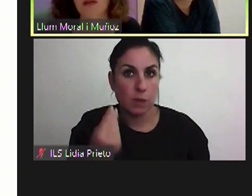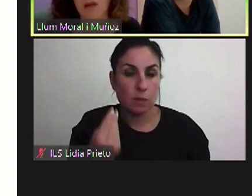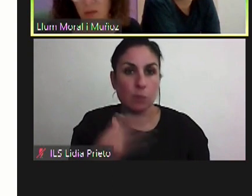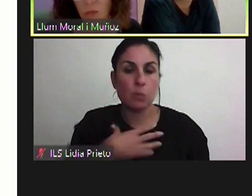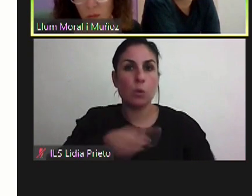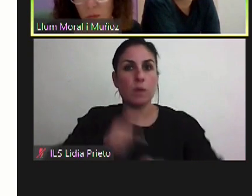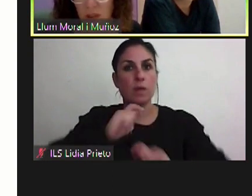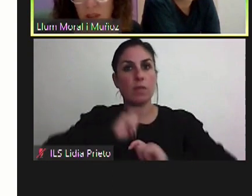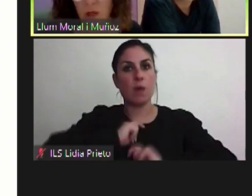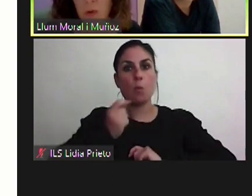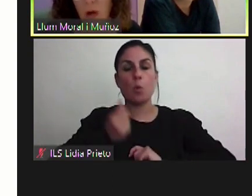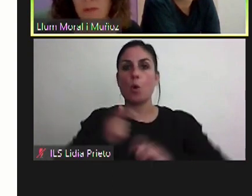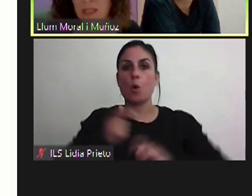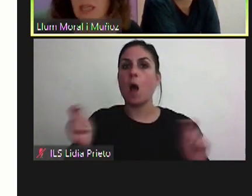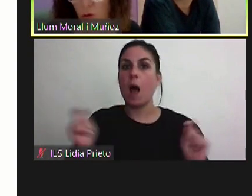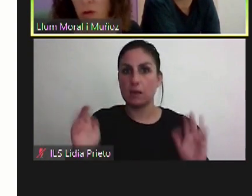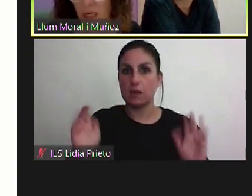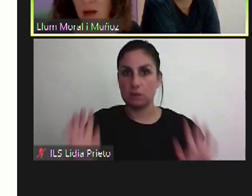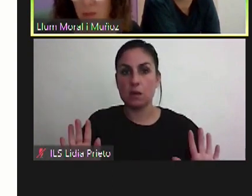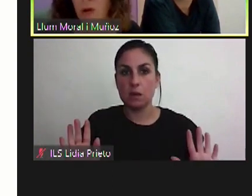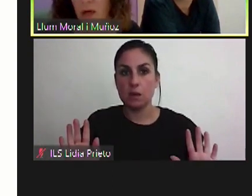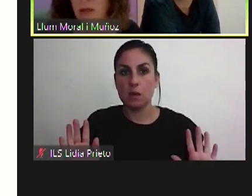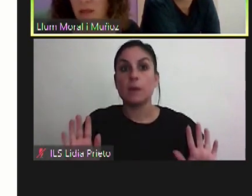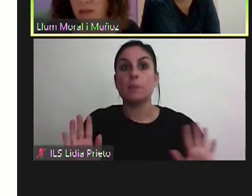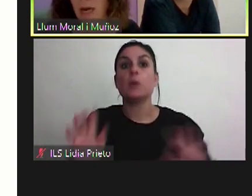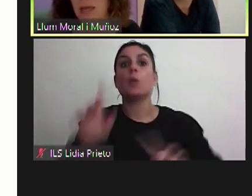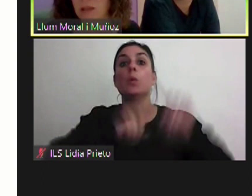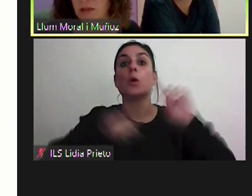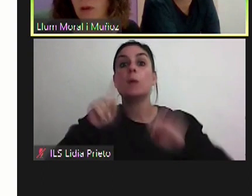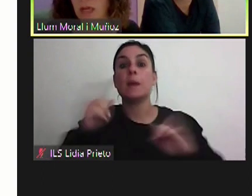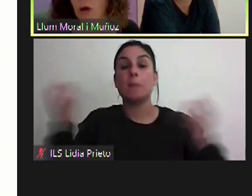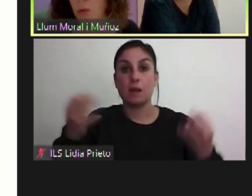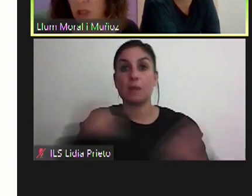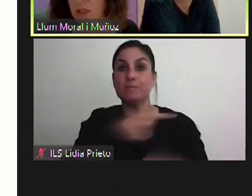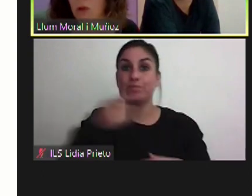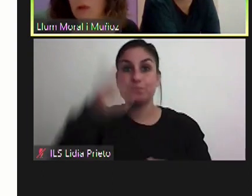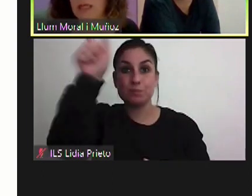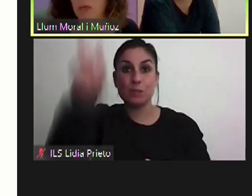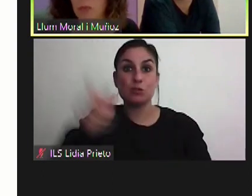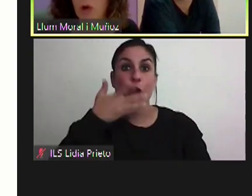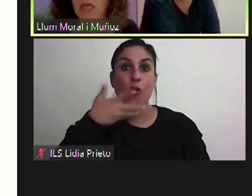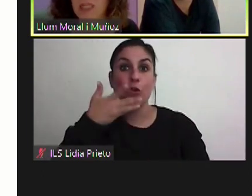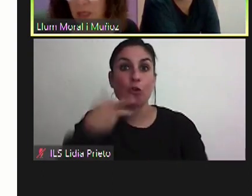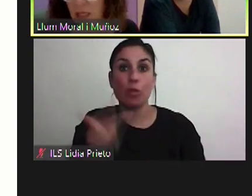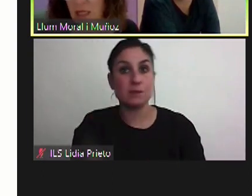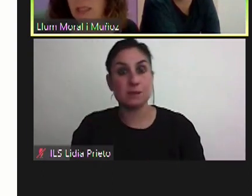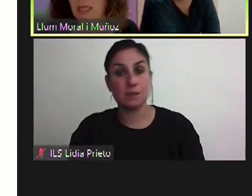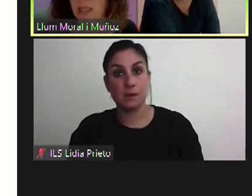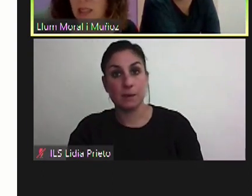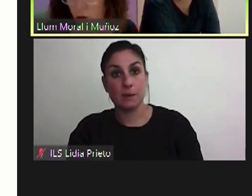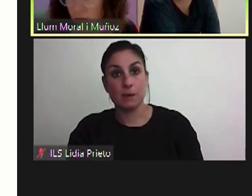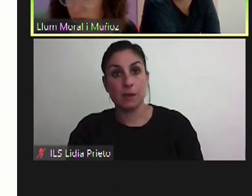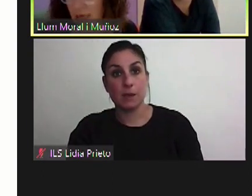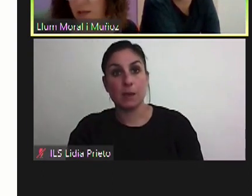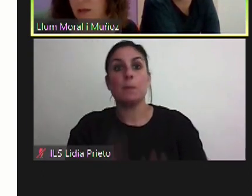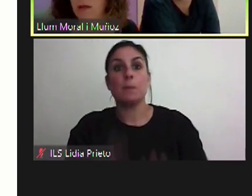atención. Vuestras situaciones probablemente es que no conozcáis a la persona y ahí ya es diferente el comportamiento. Pero hay despedidas